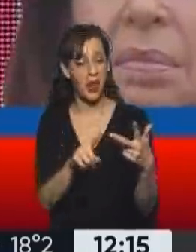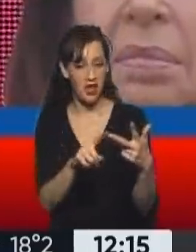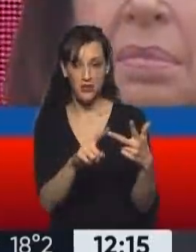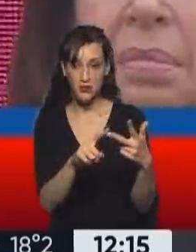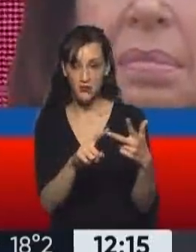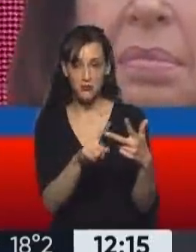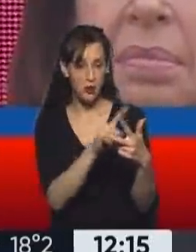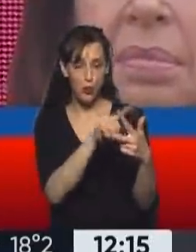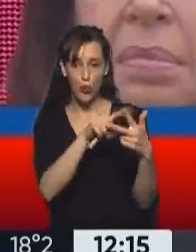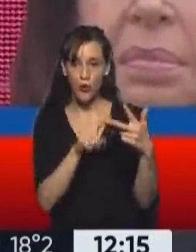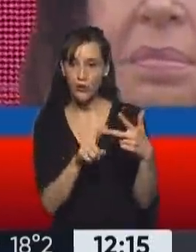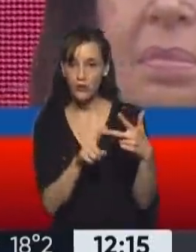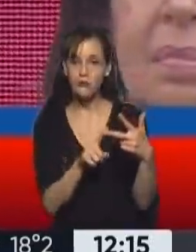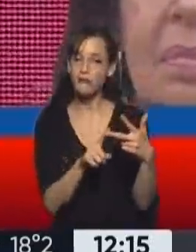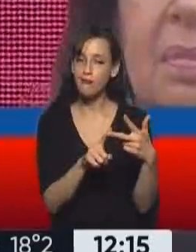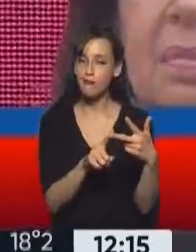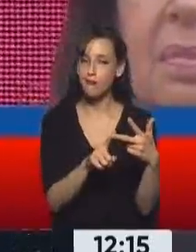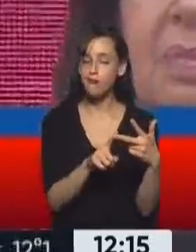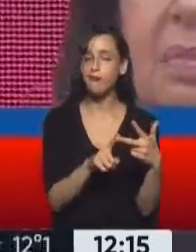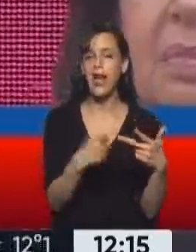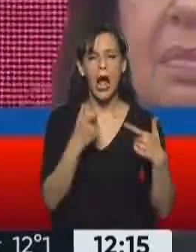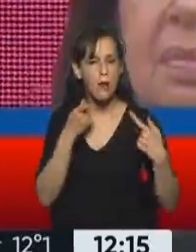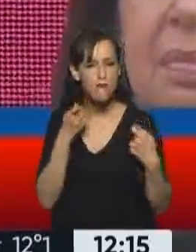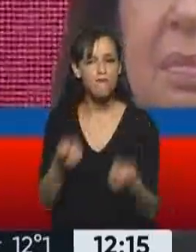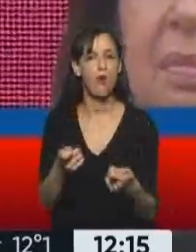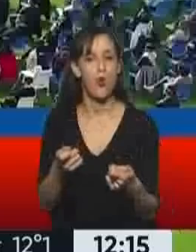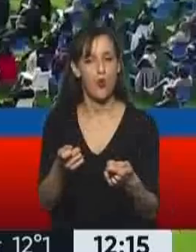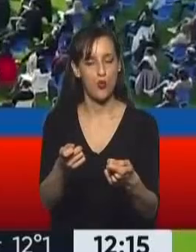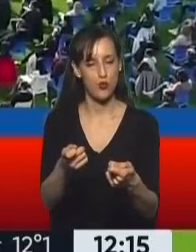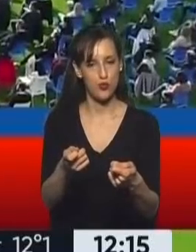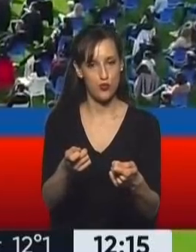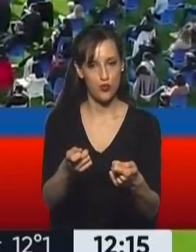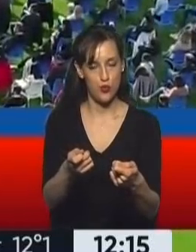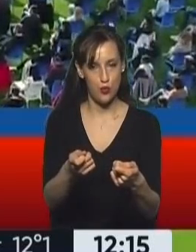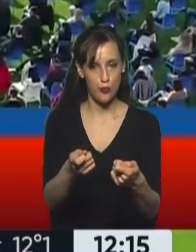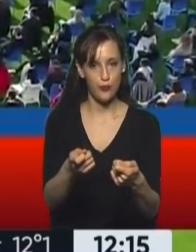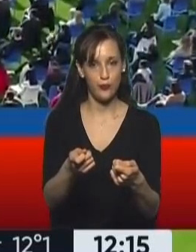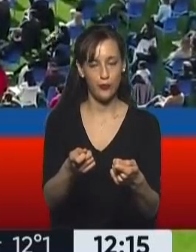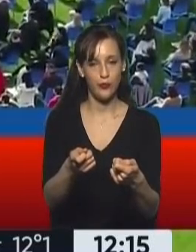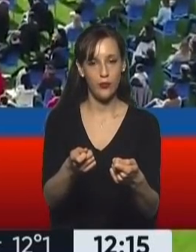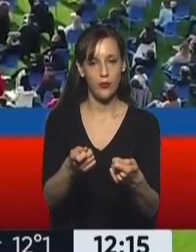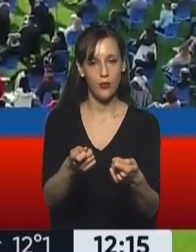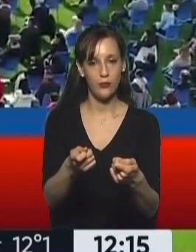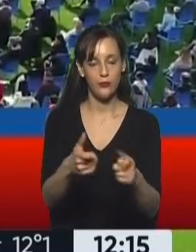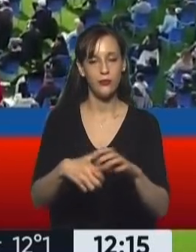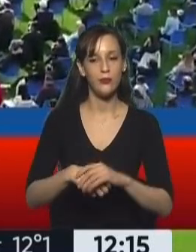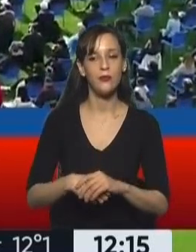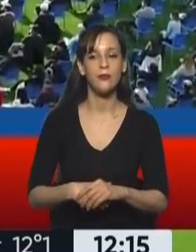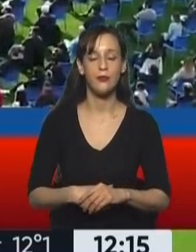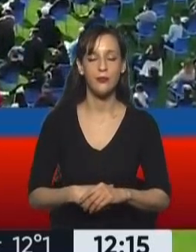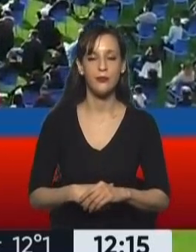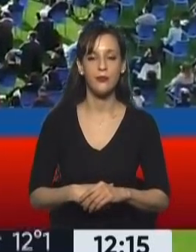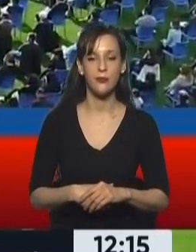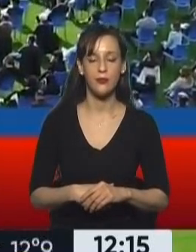apoyaron y trabajaron y descargaron sobre las espaldas de los ciudadanos y ciudadanas de nuestro